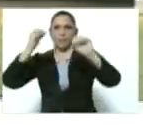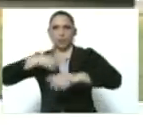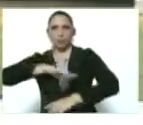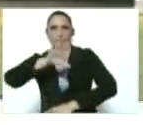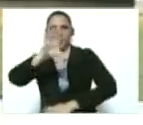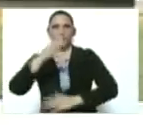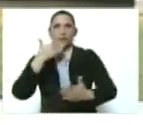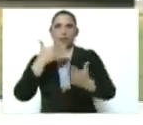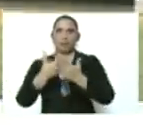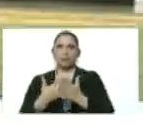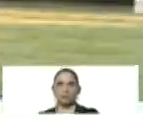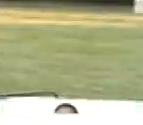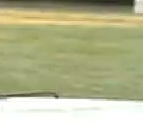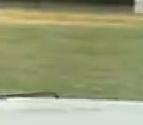patria muchas gracias